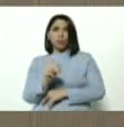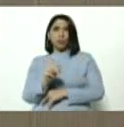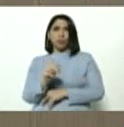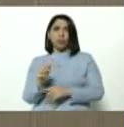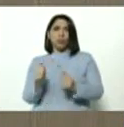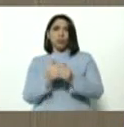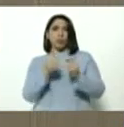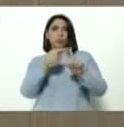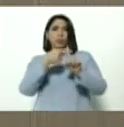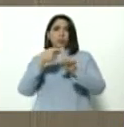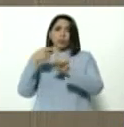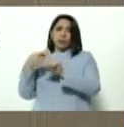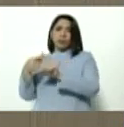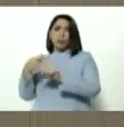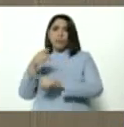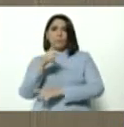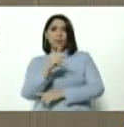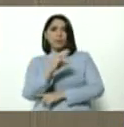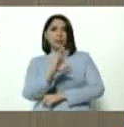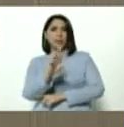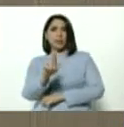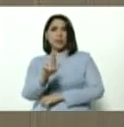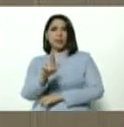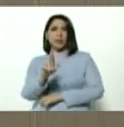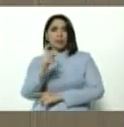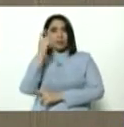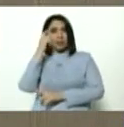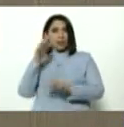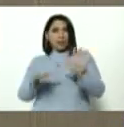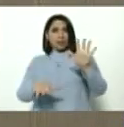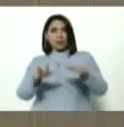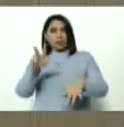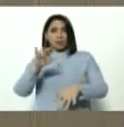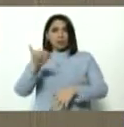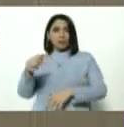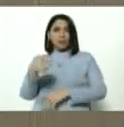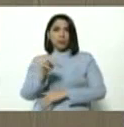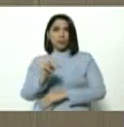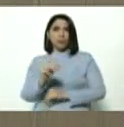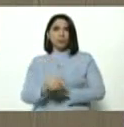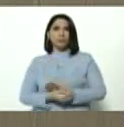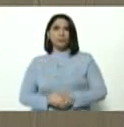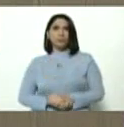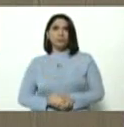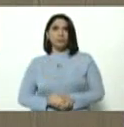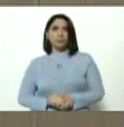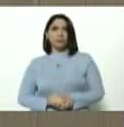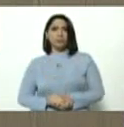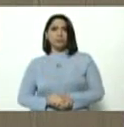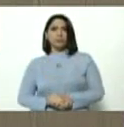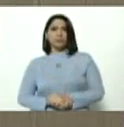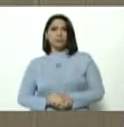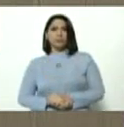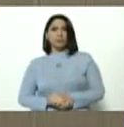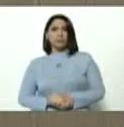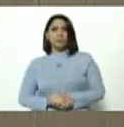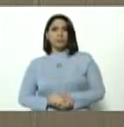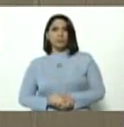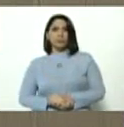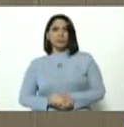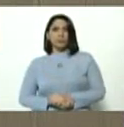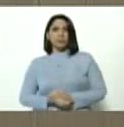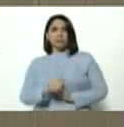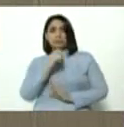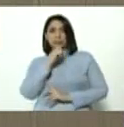positivo de la PCR. Este día 13 de junio presentó inestabilidad hemodinámica, dificultad